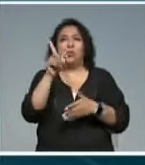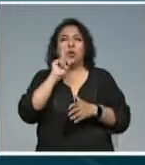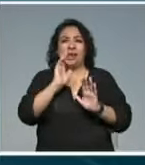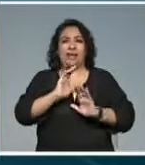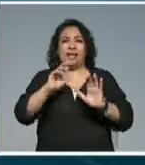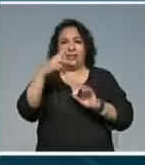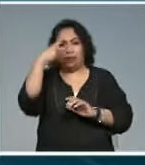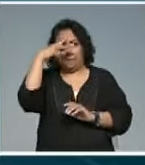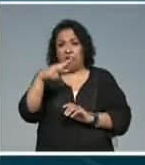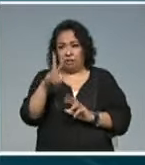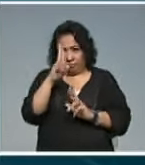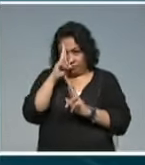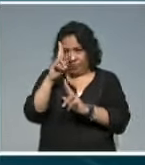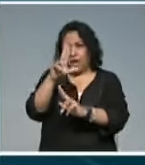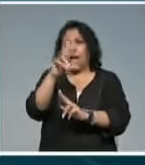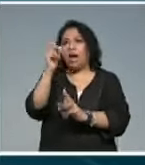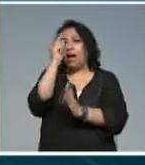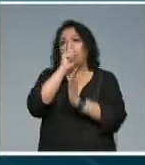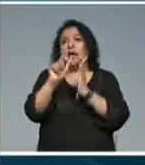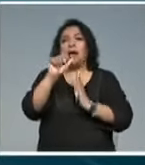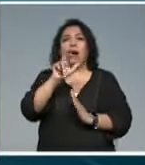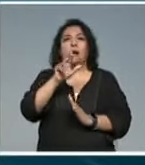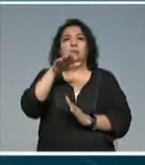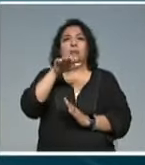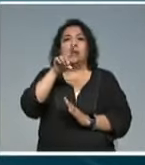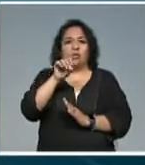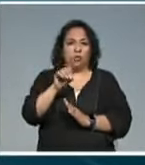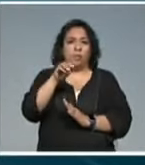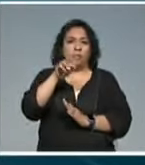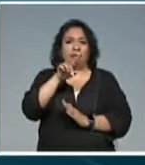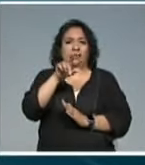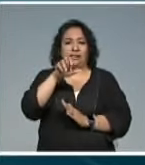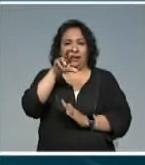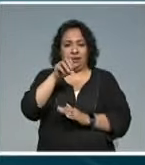cantante mexicana le rendirá un homenaje al compositor Armando Manzanero.